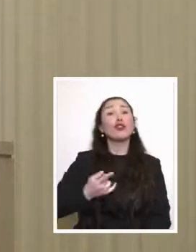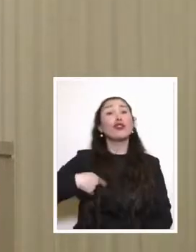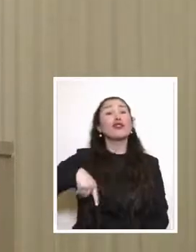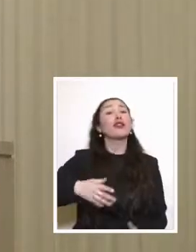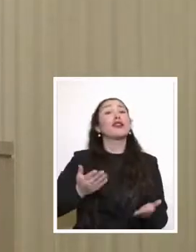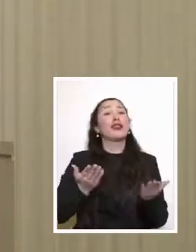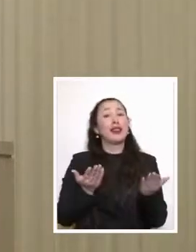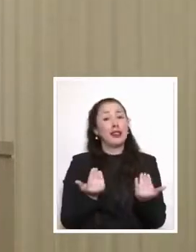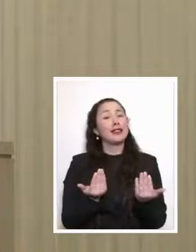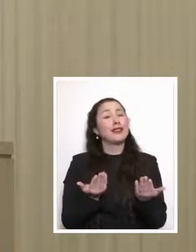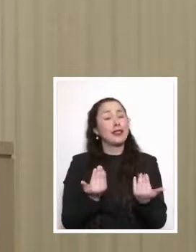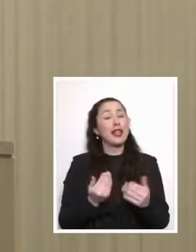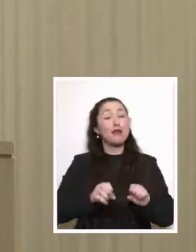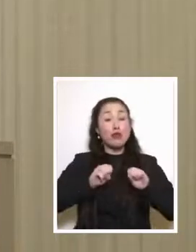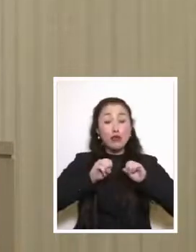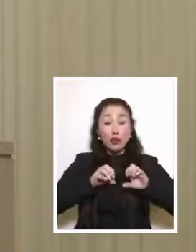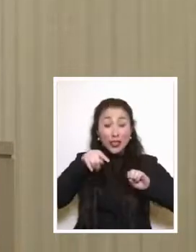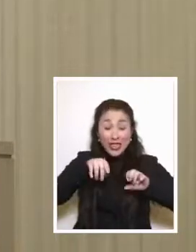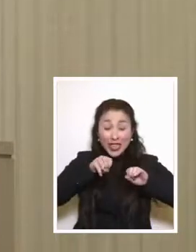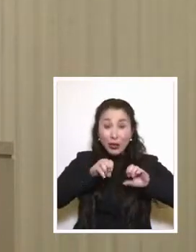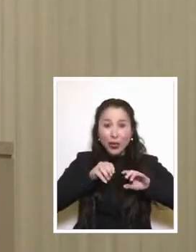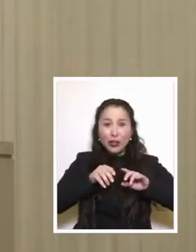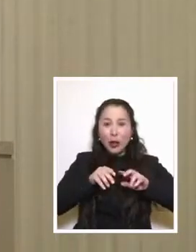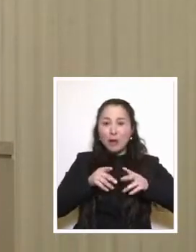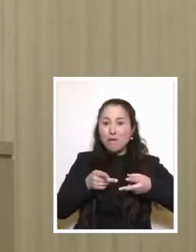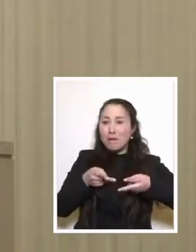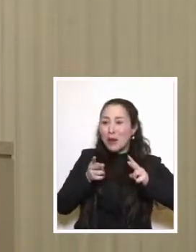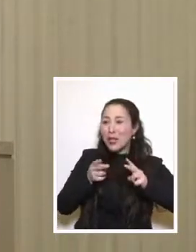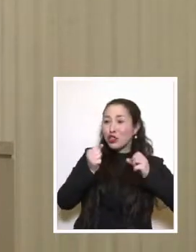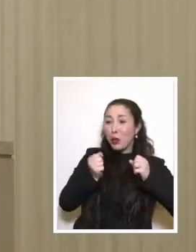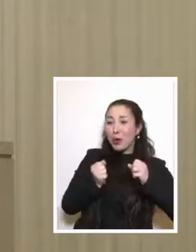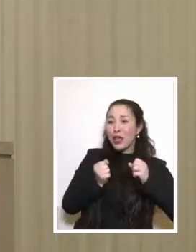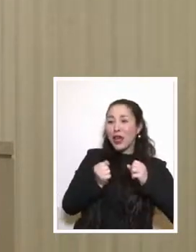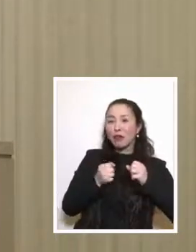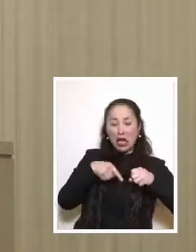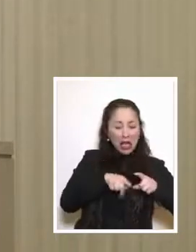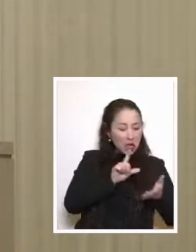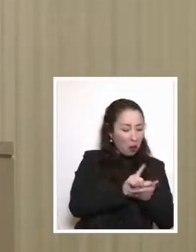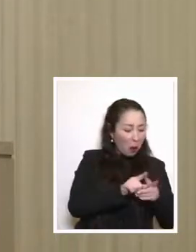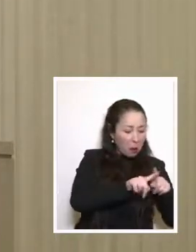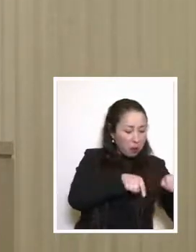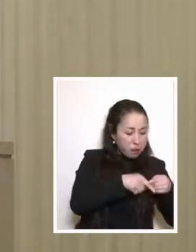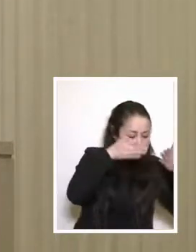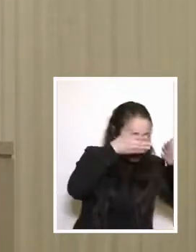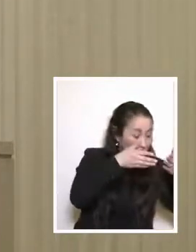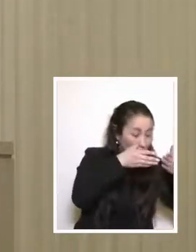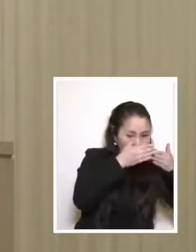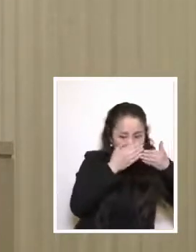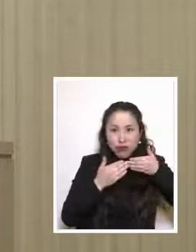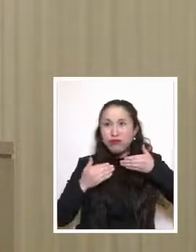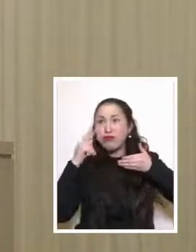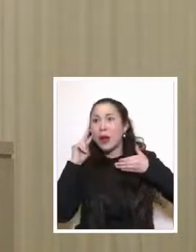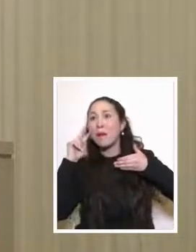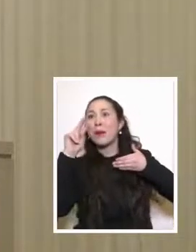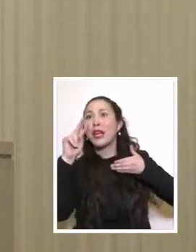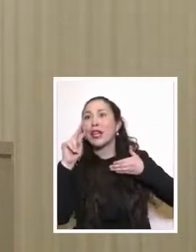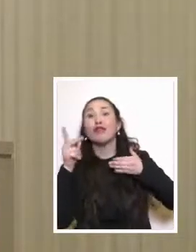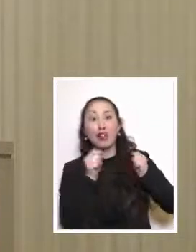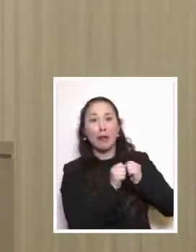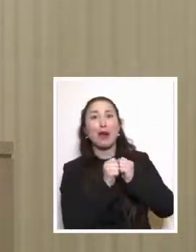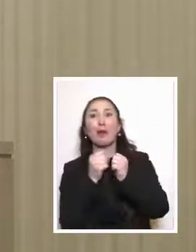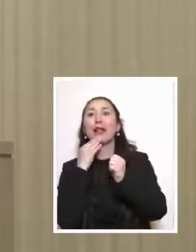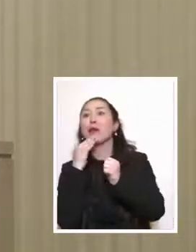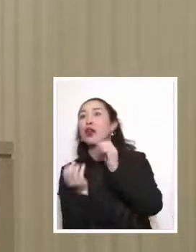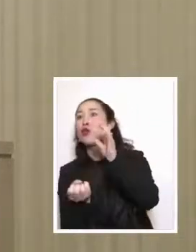Necesitamos una educación que nos permita ir más allá del espacio que habitamos y que nos acompañe a lo desconocido.